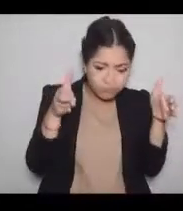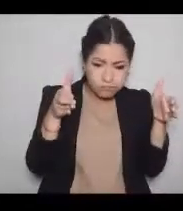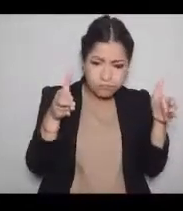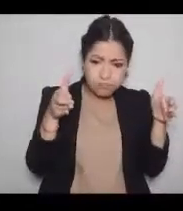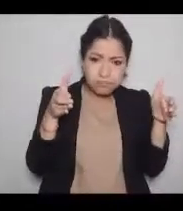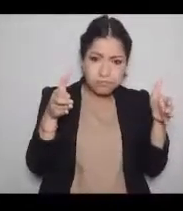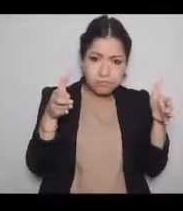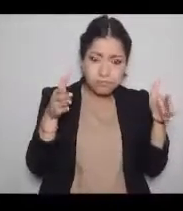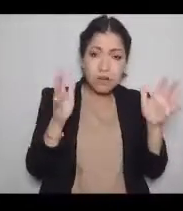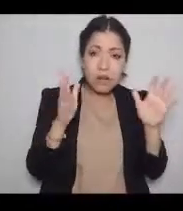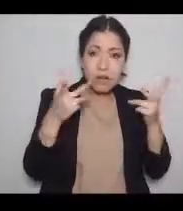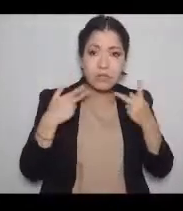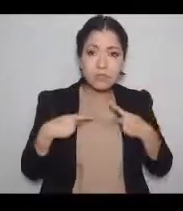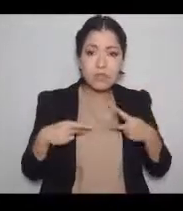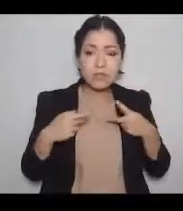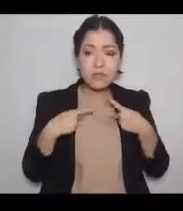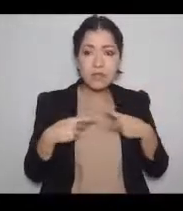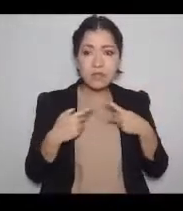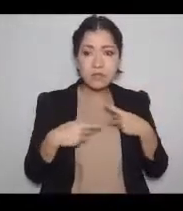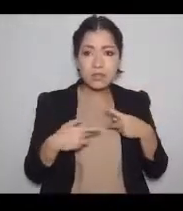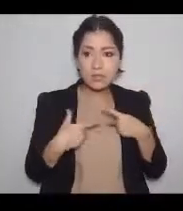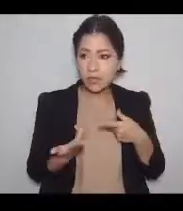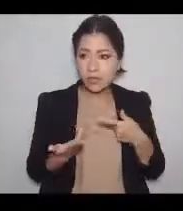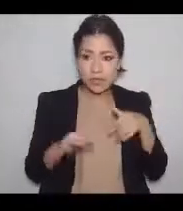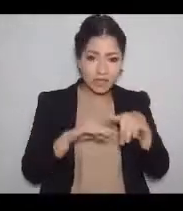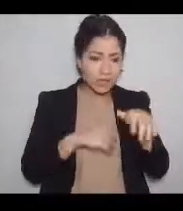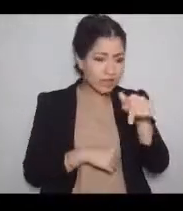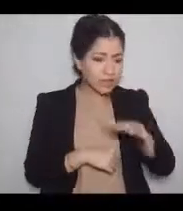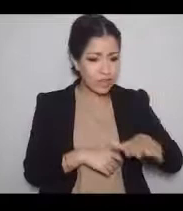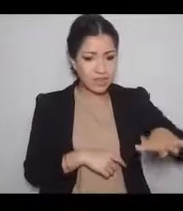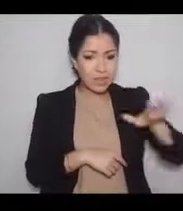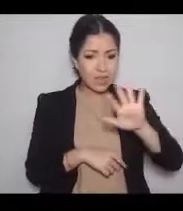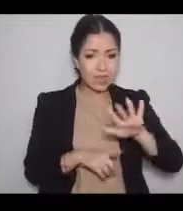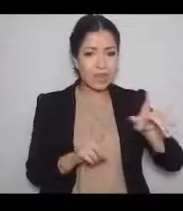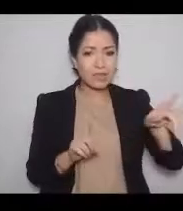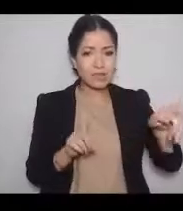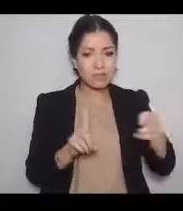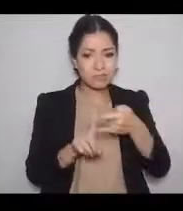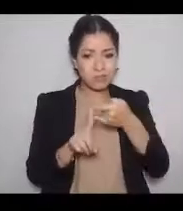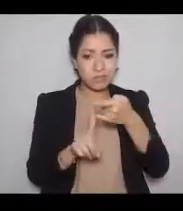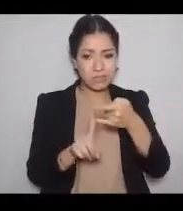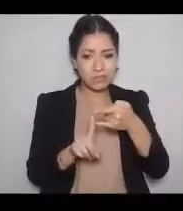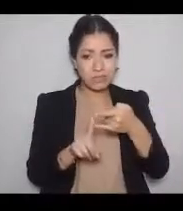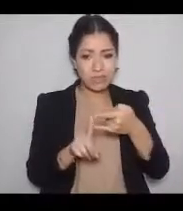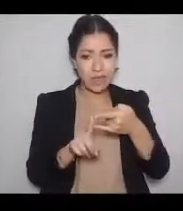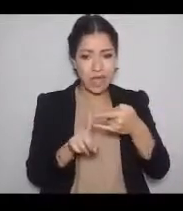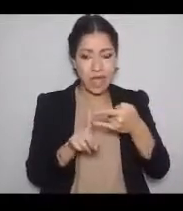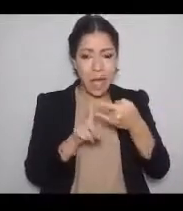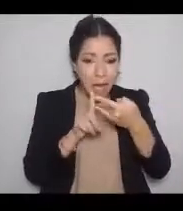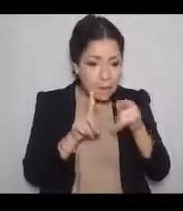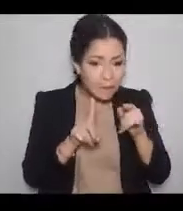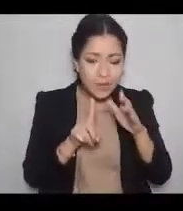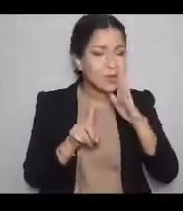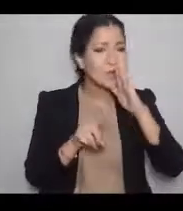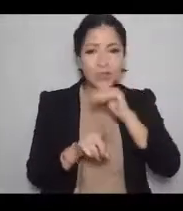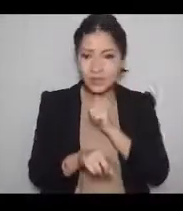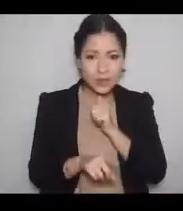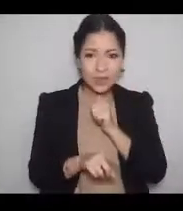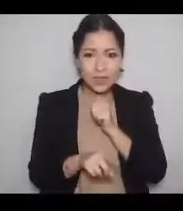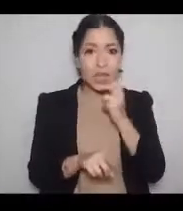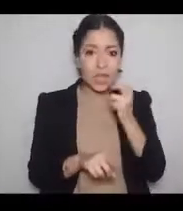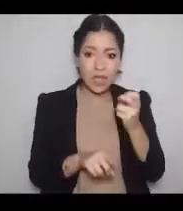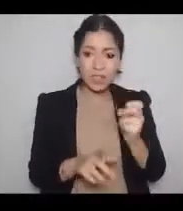Los técnicos se fueron y cerraron la puerta. No hay manera de abrirla. A eso se le llama estar